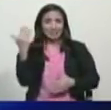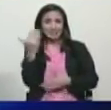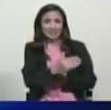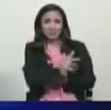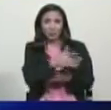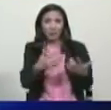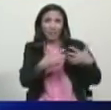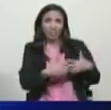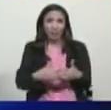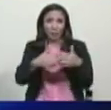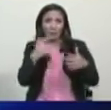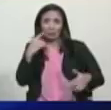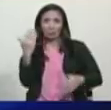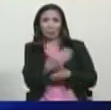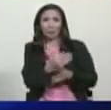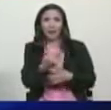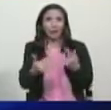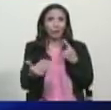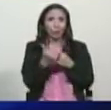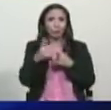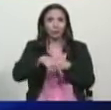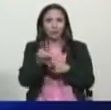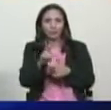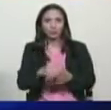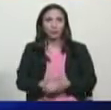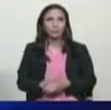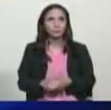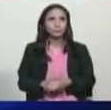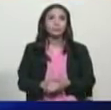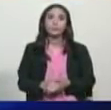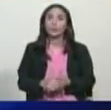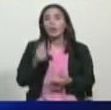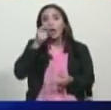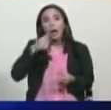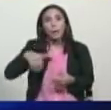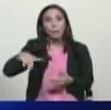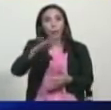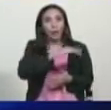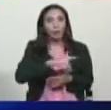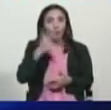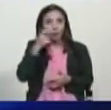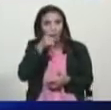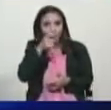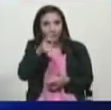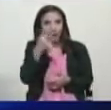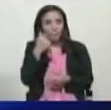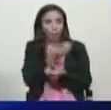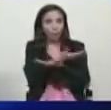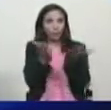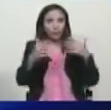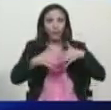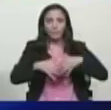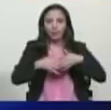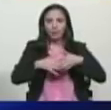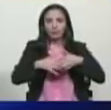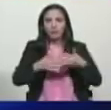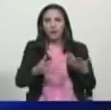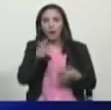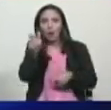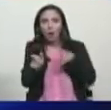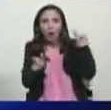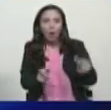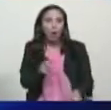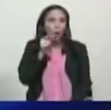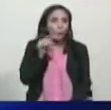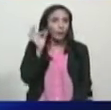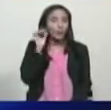impuesto el gobierno de Donald Trump. Así es, yo le digo a estos productores del campo, le digo a los empresarios venezolanos, le digo a todo el